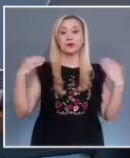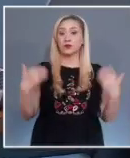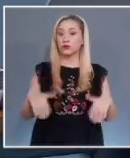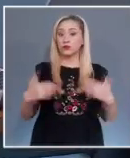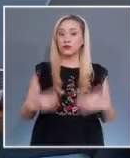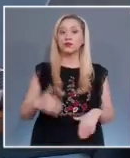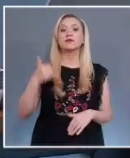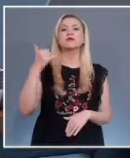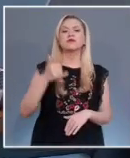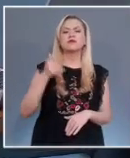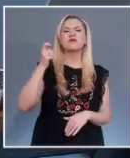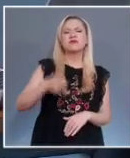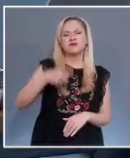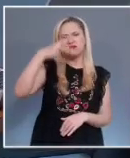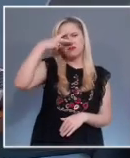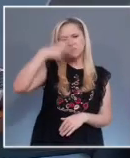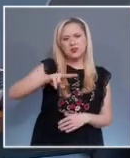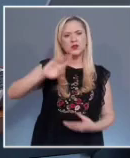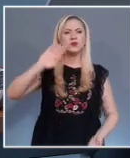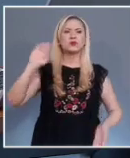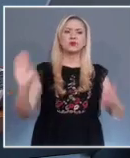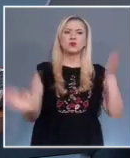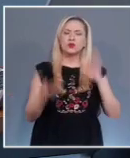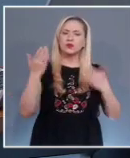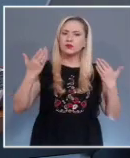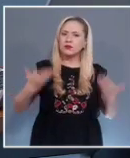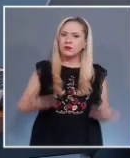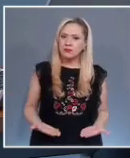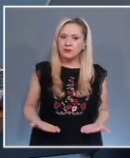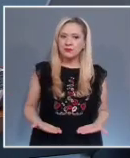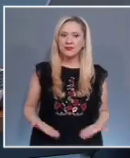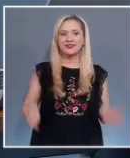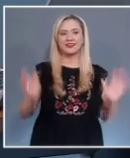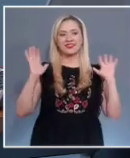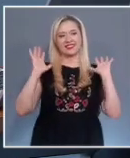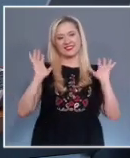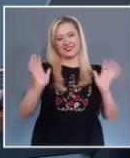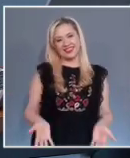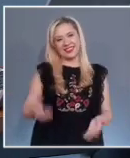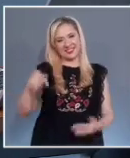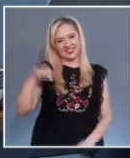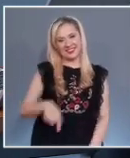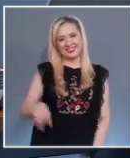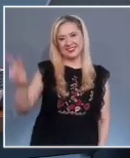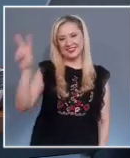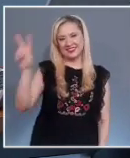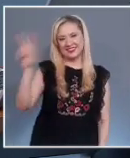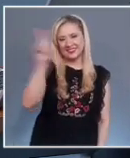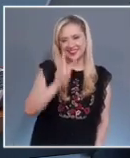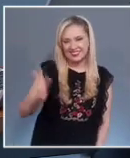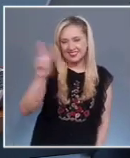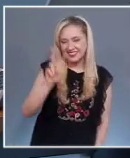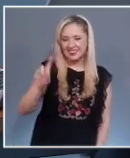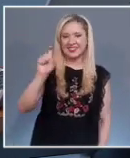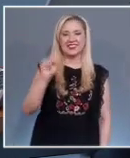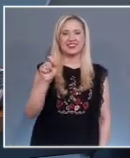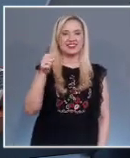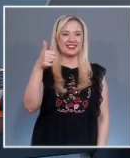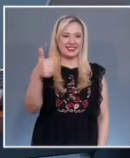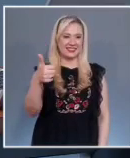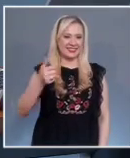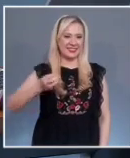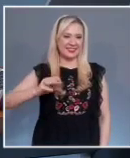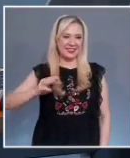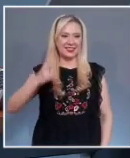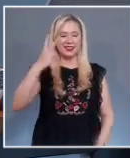de México y de todo el mundo. Lo logramos, llegamos al viernes ya, 26 de mayo de 2023. Soy